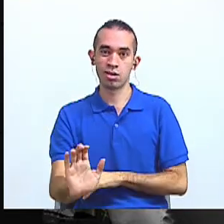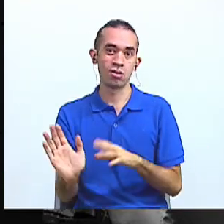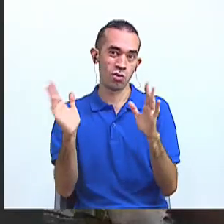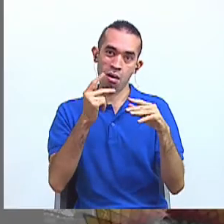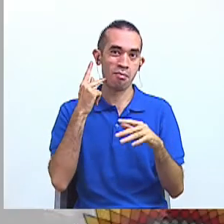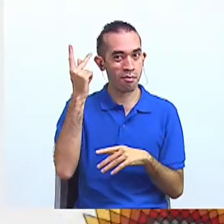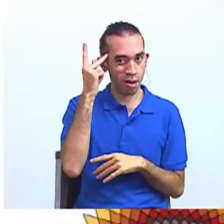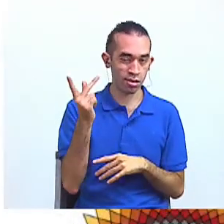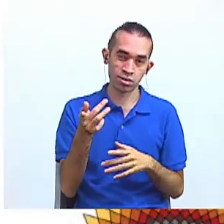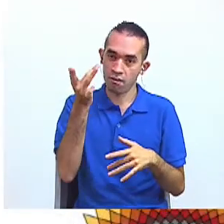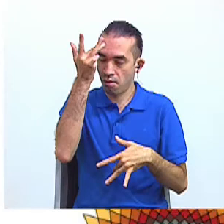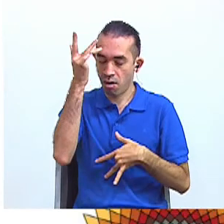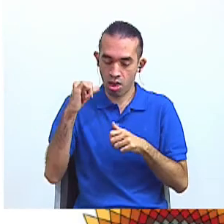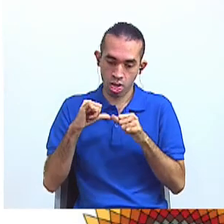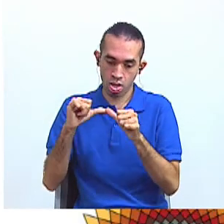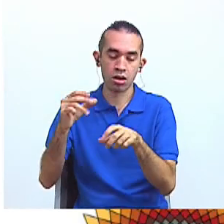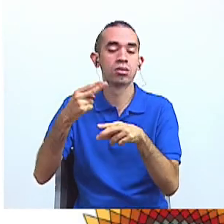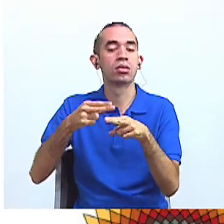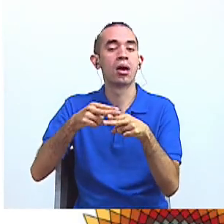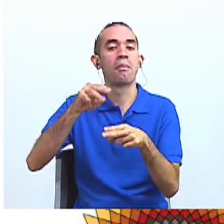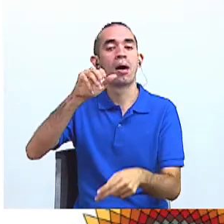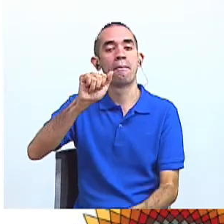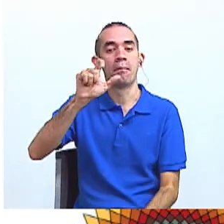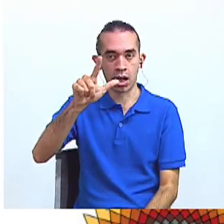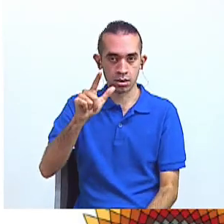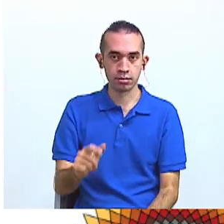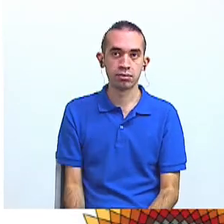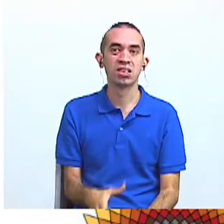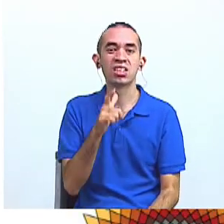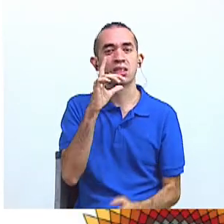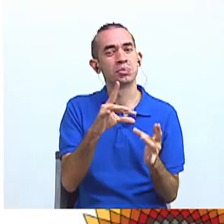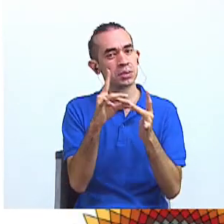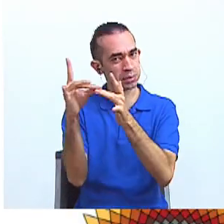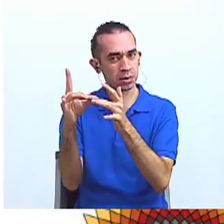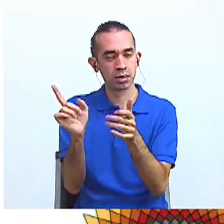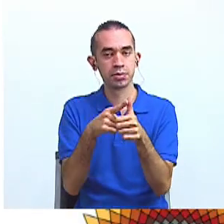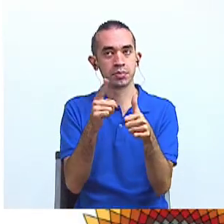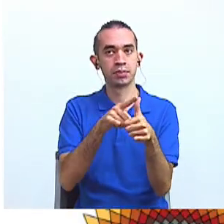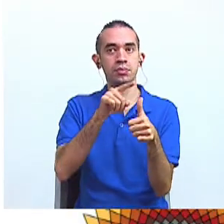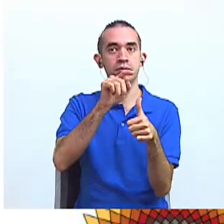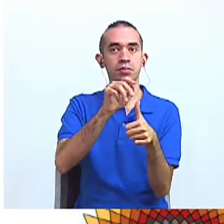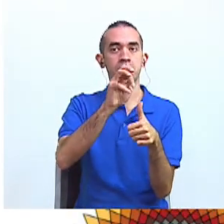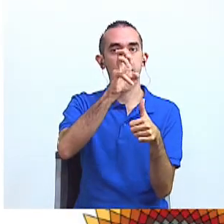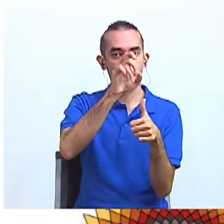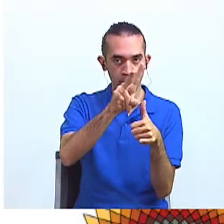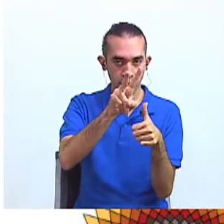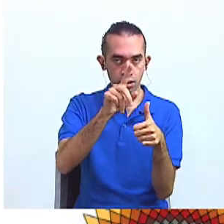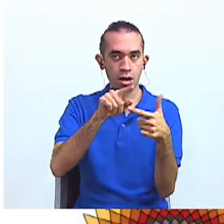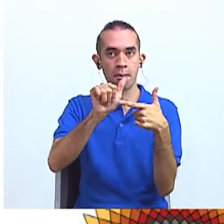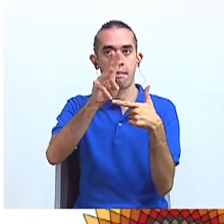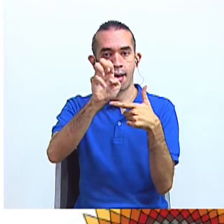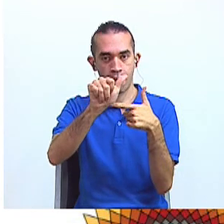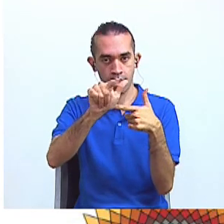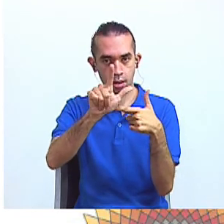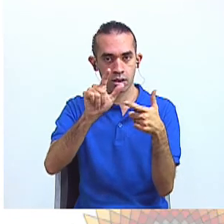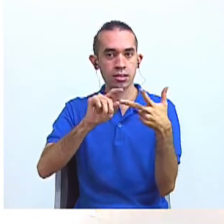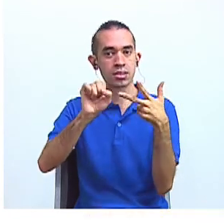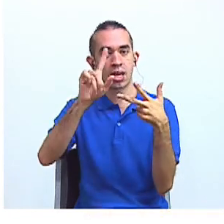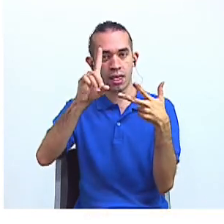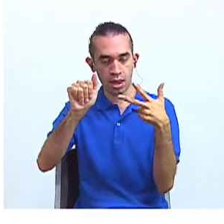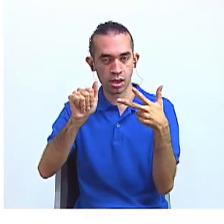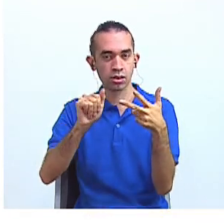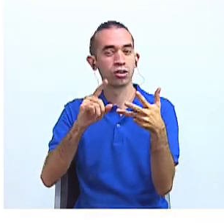enfermedad incurable. Sus personajes centrales tenemos a Madab, Amal, Sada, el médico y el viejo.